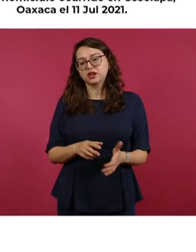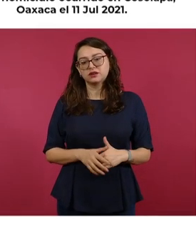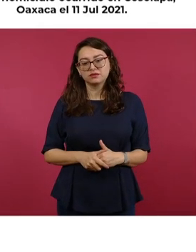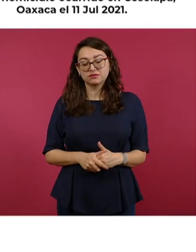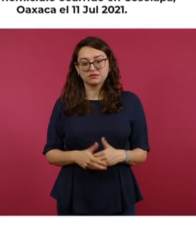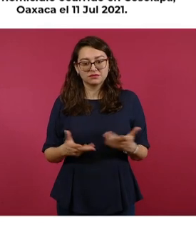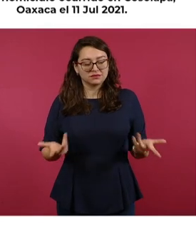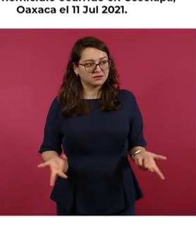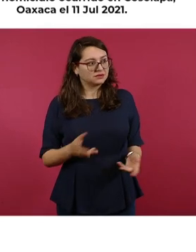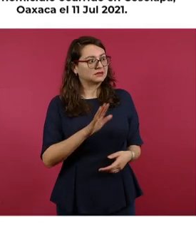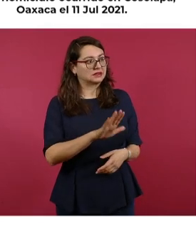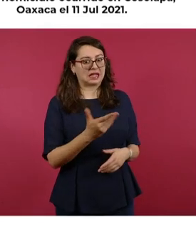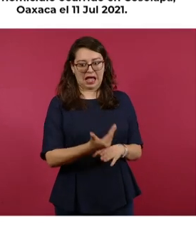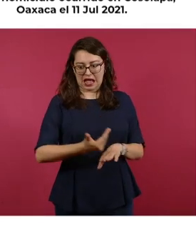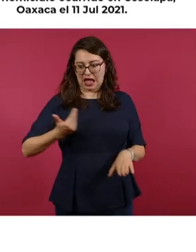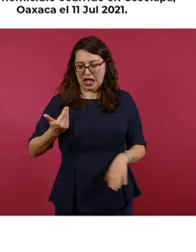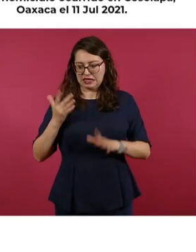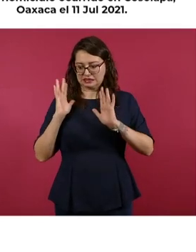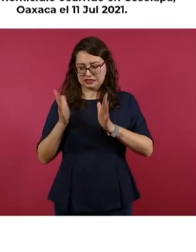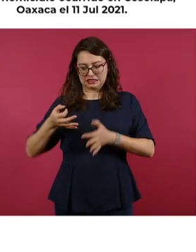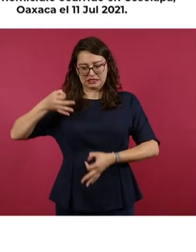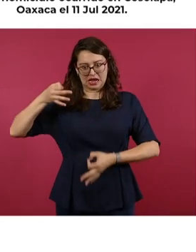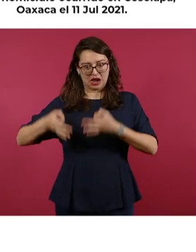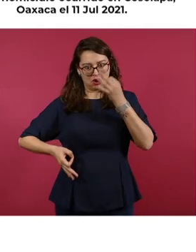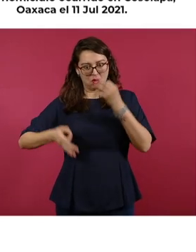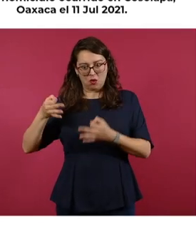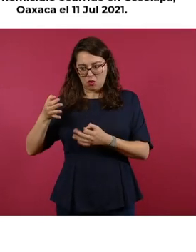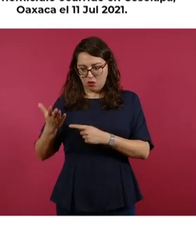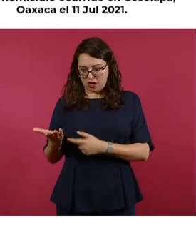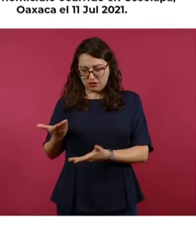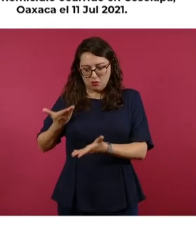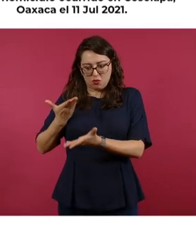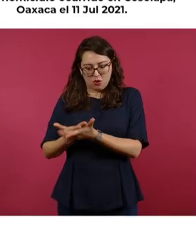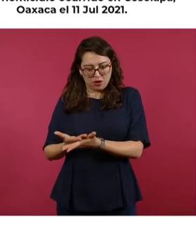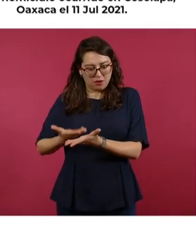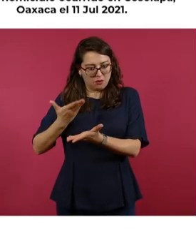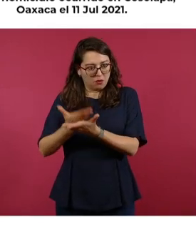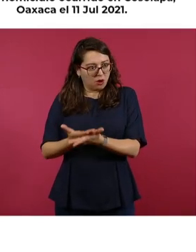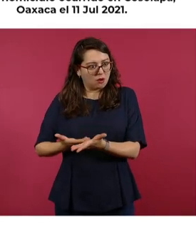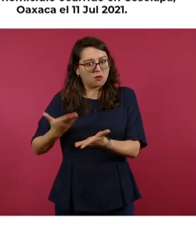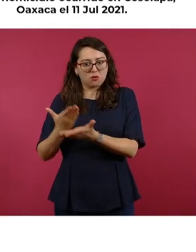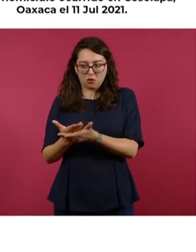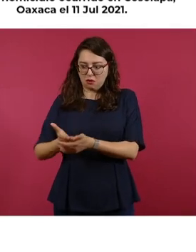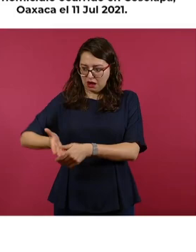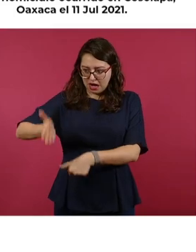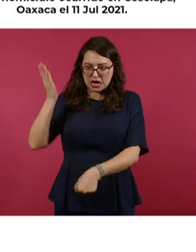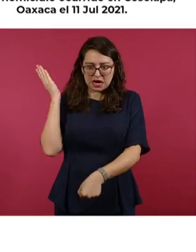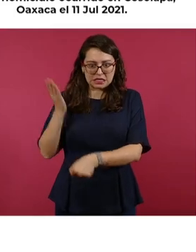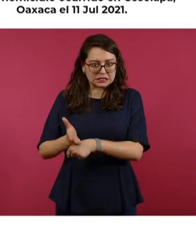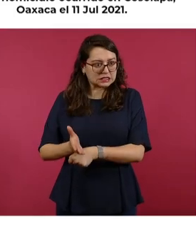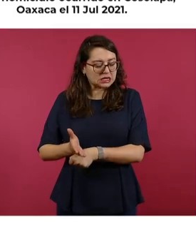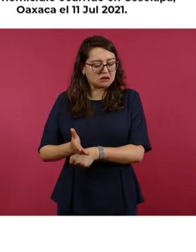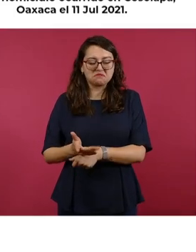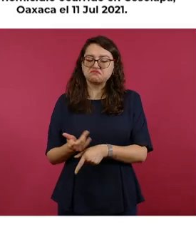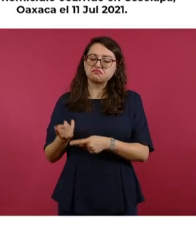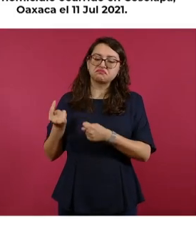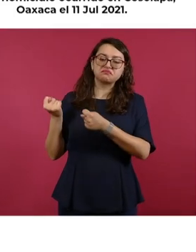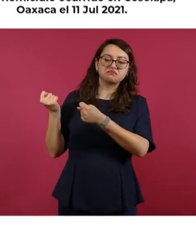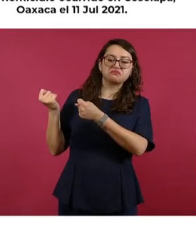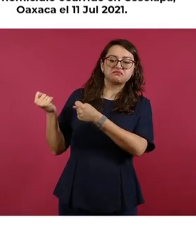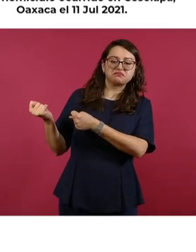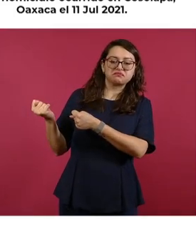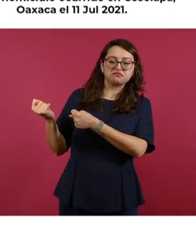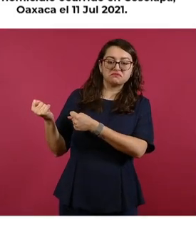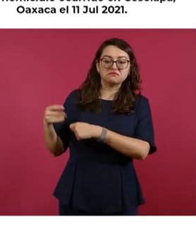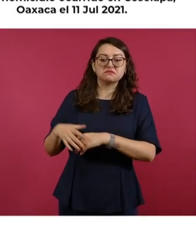a pesar de que un tribunal de alzada ya había confirmado la sentencia del juez de primera instancia. Sin